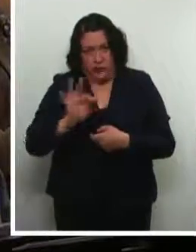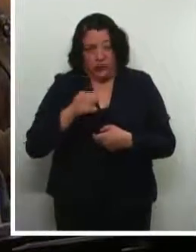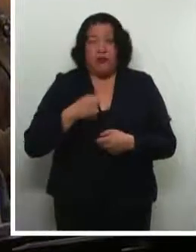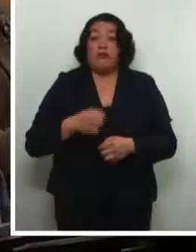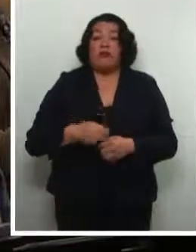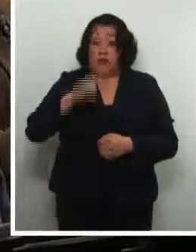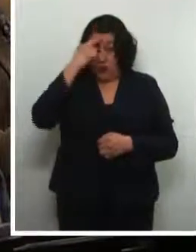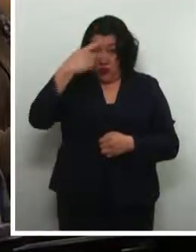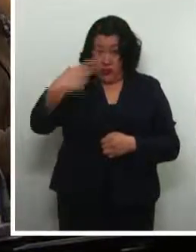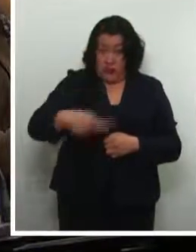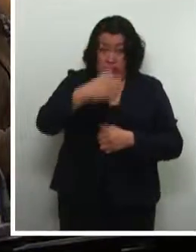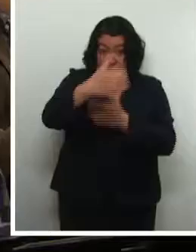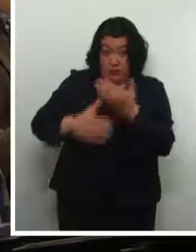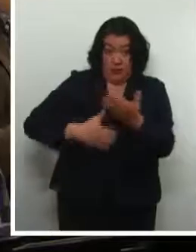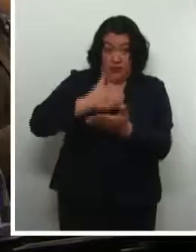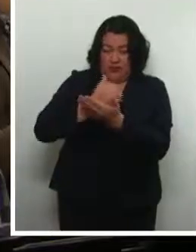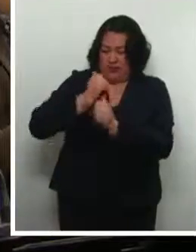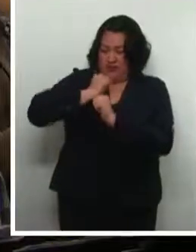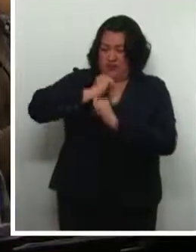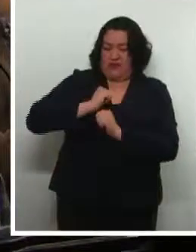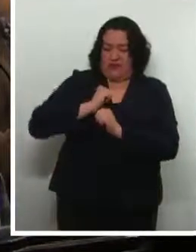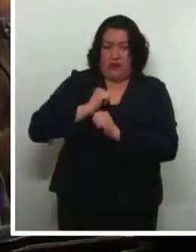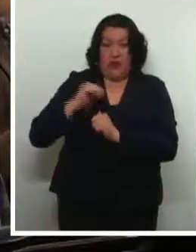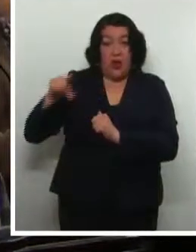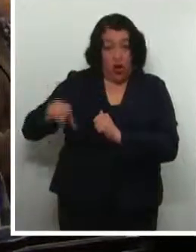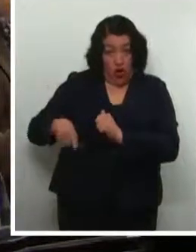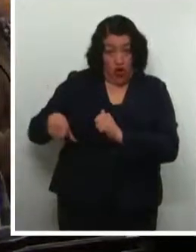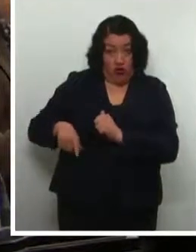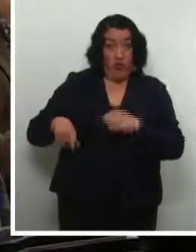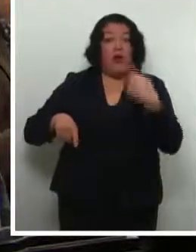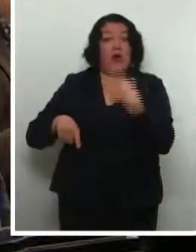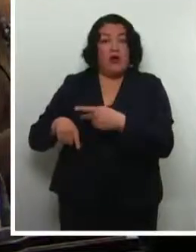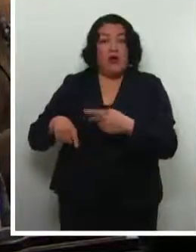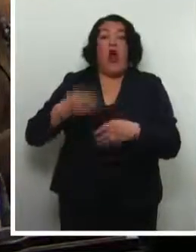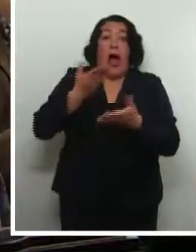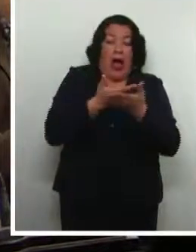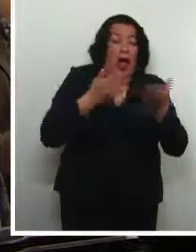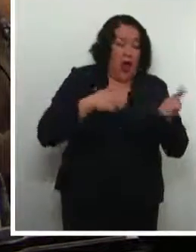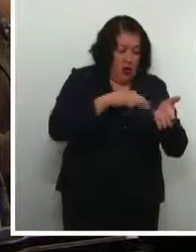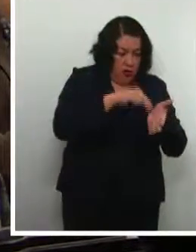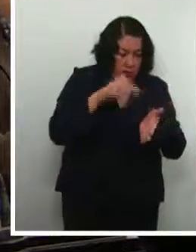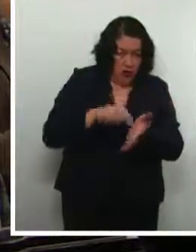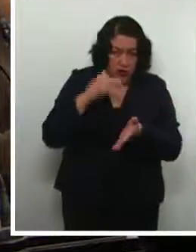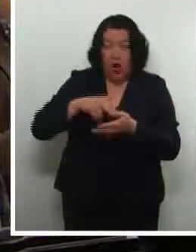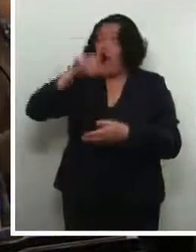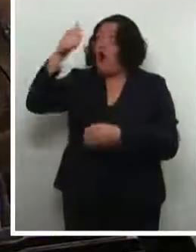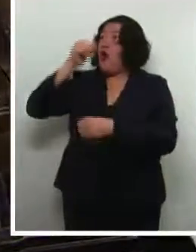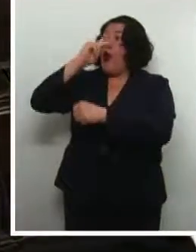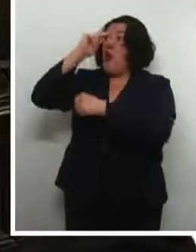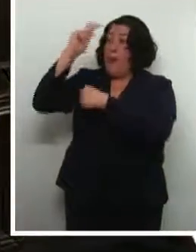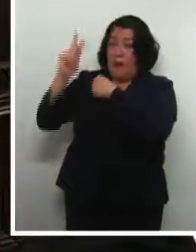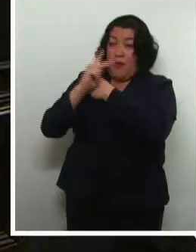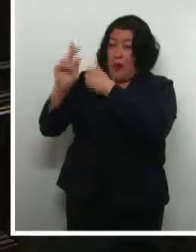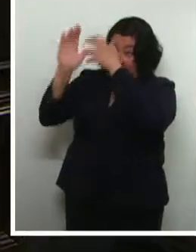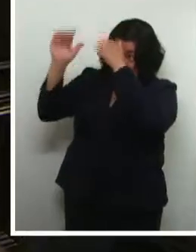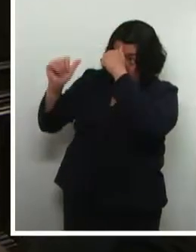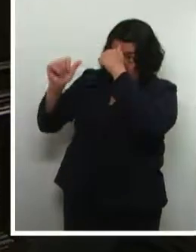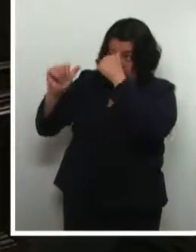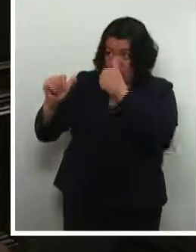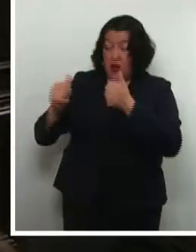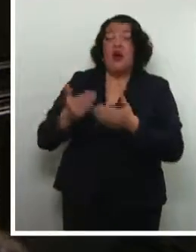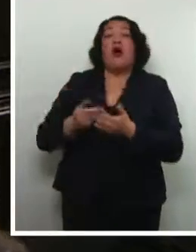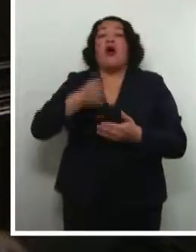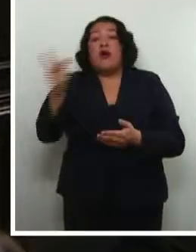autoridades de la ciudad garantizarán el cumplimiento de los acuerdos que deriven de esta